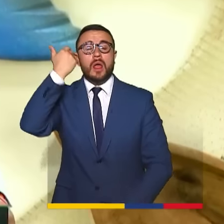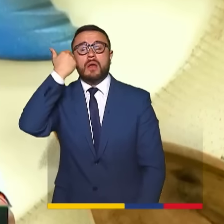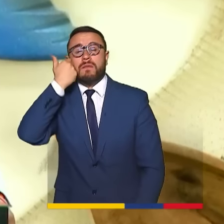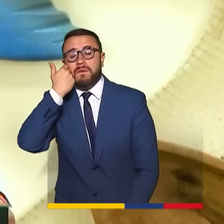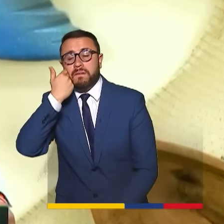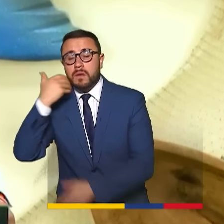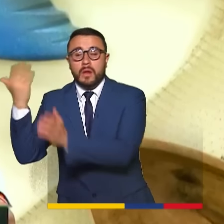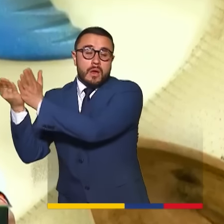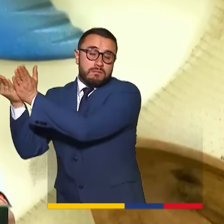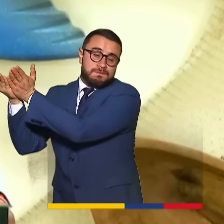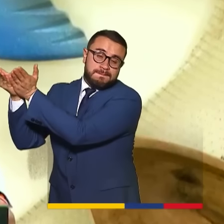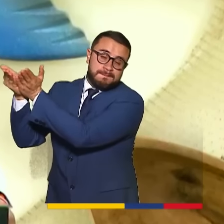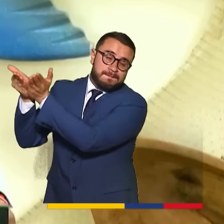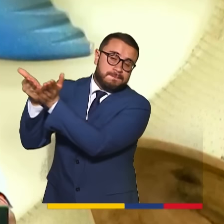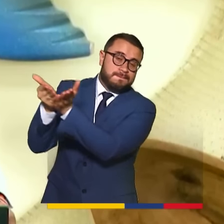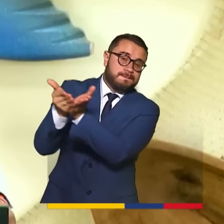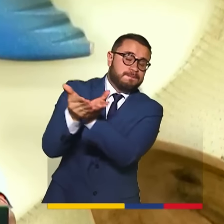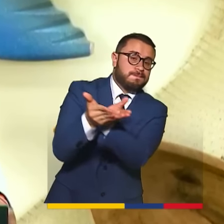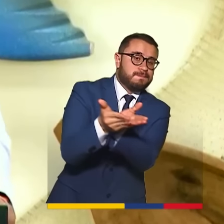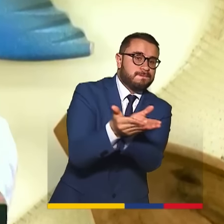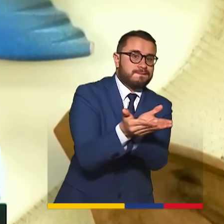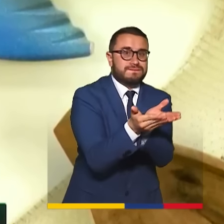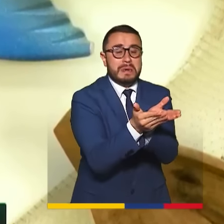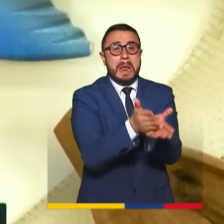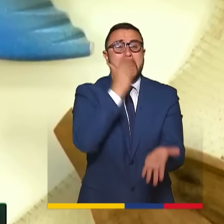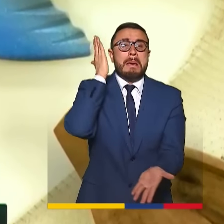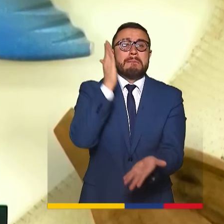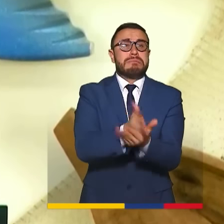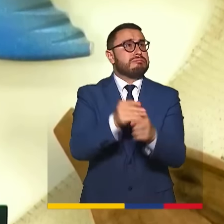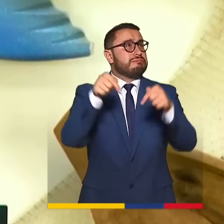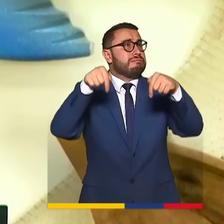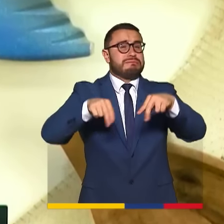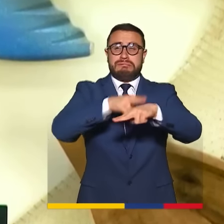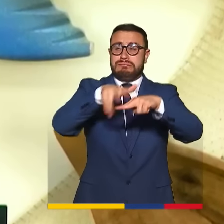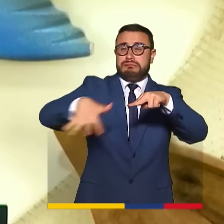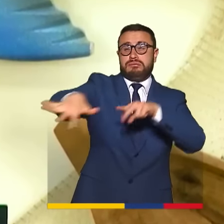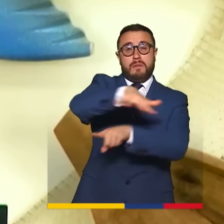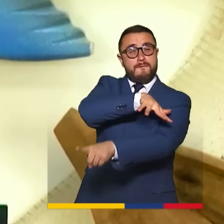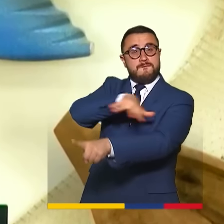el vértigo de la diversidad natural de nuestros países,